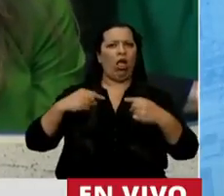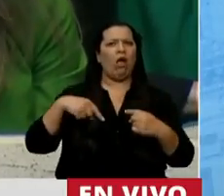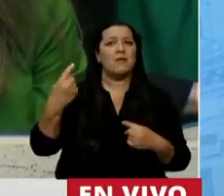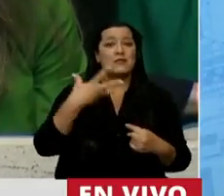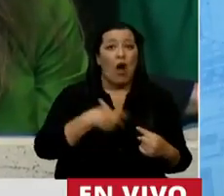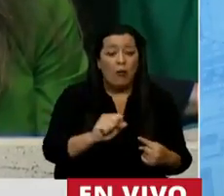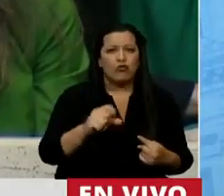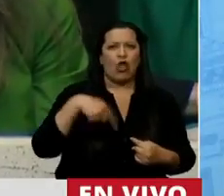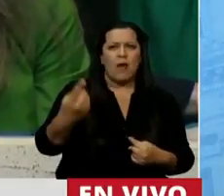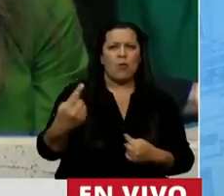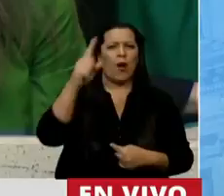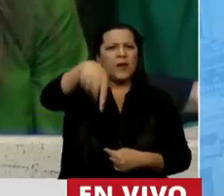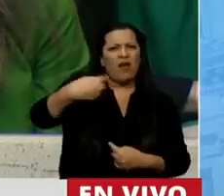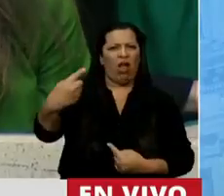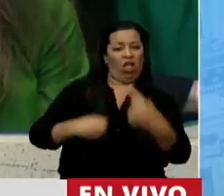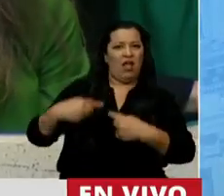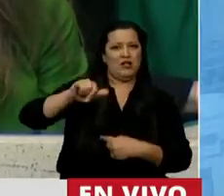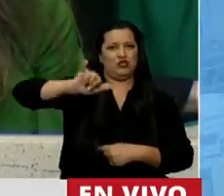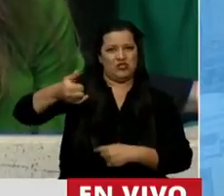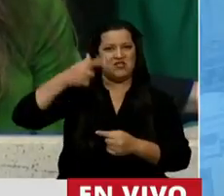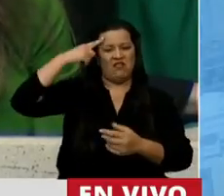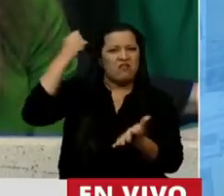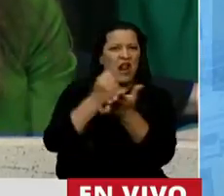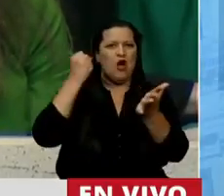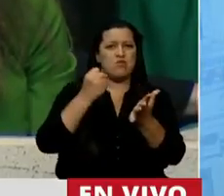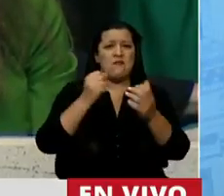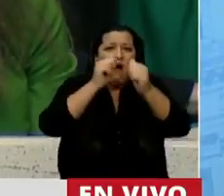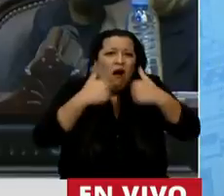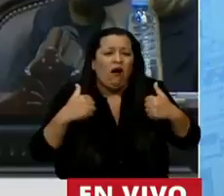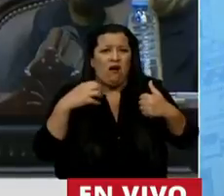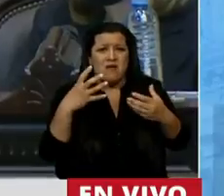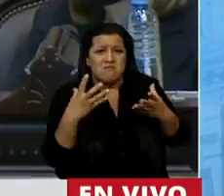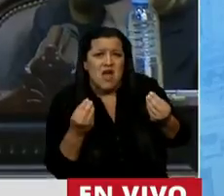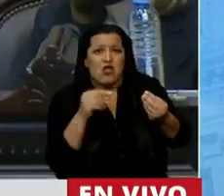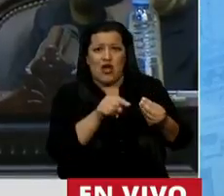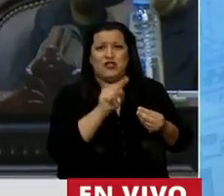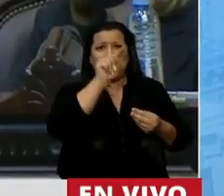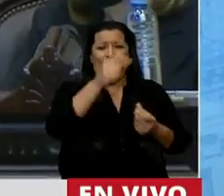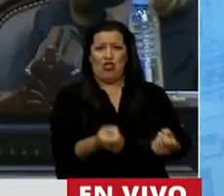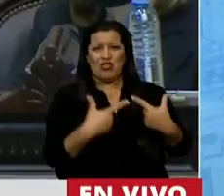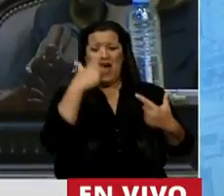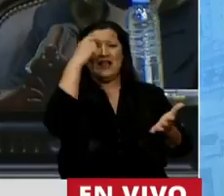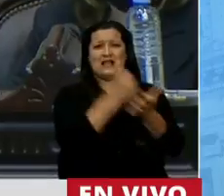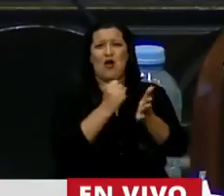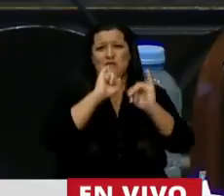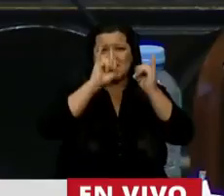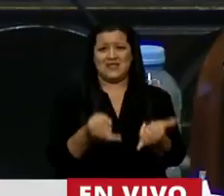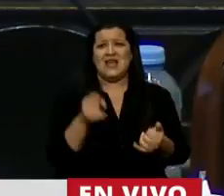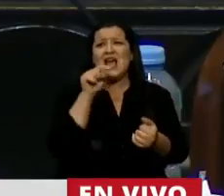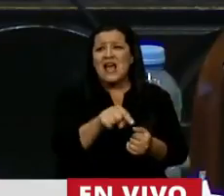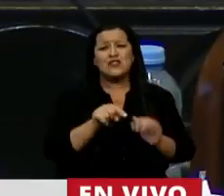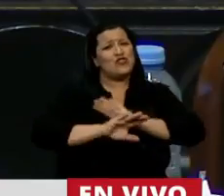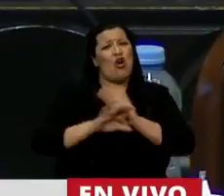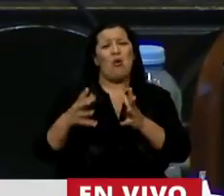del aborto. Lo traumático es la clandestinidad, lo traumático es el miedo. Y hoy tenemos que sacarles todas